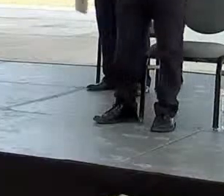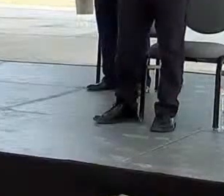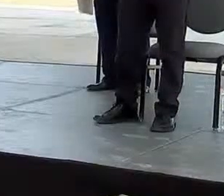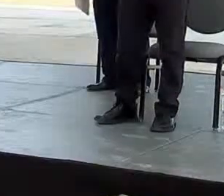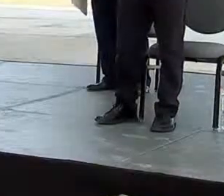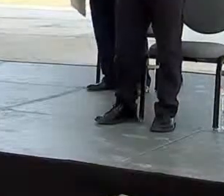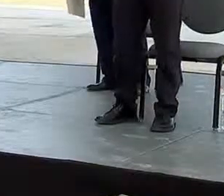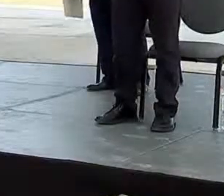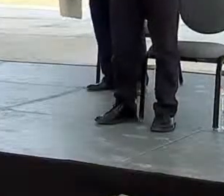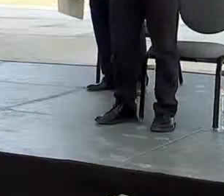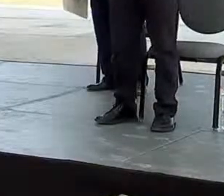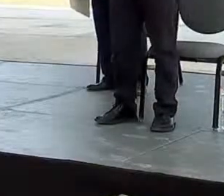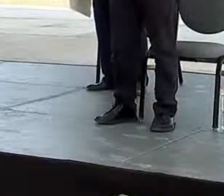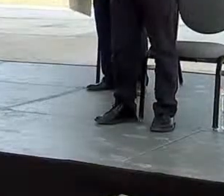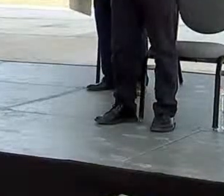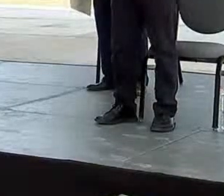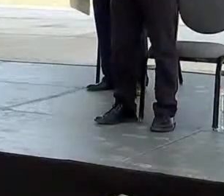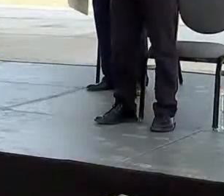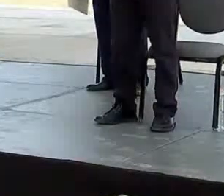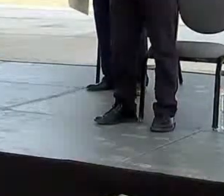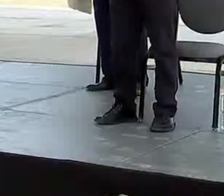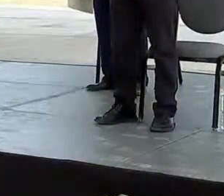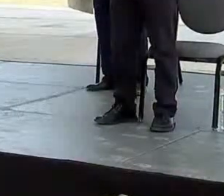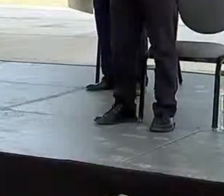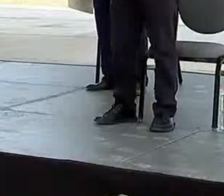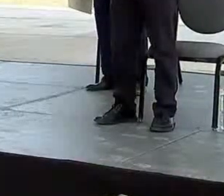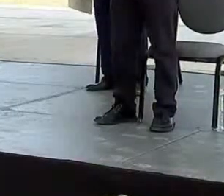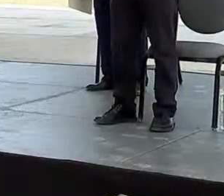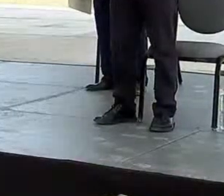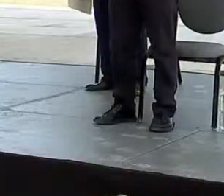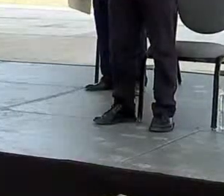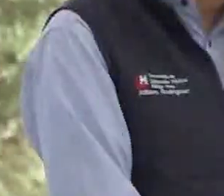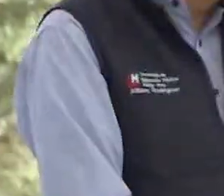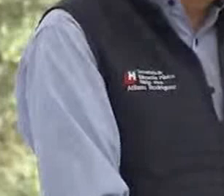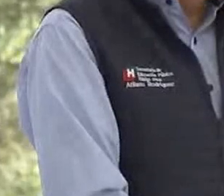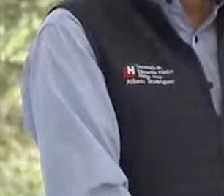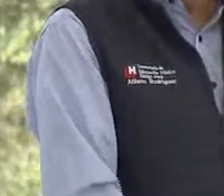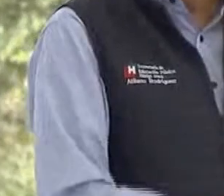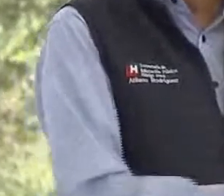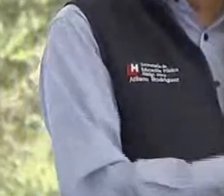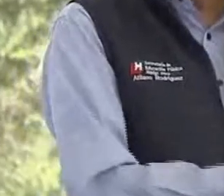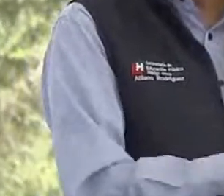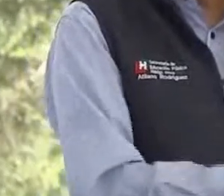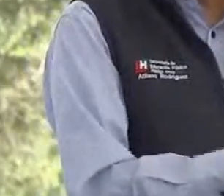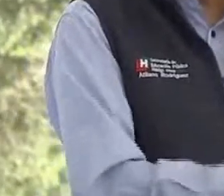El coordinador general de Programas para el Desarrollo, Gabriel García Hernández.